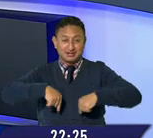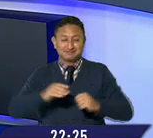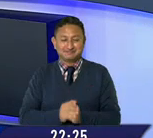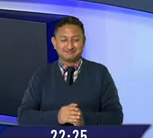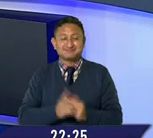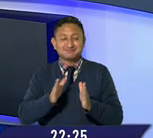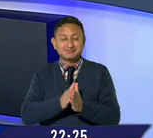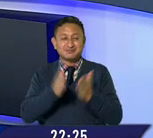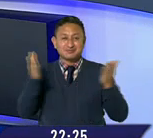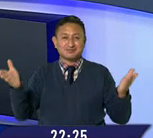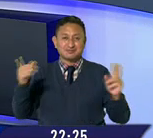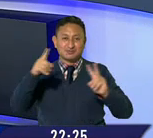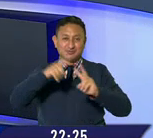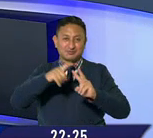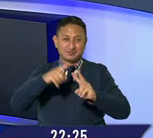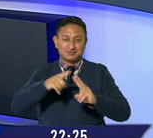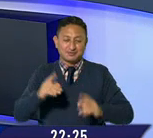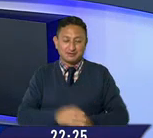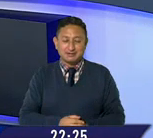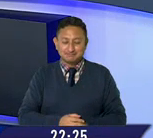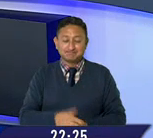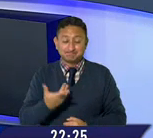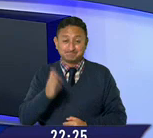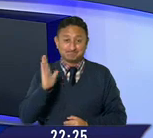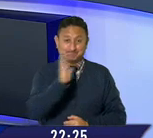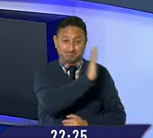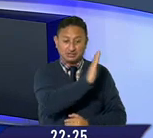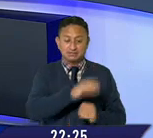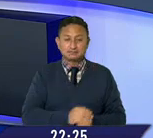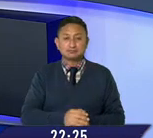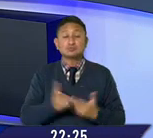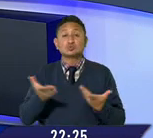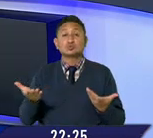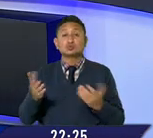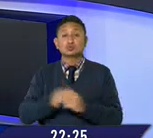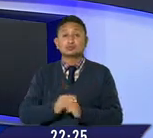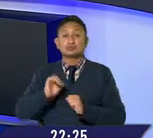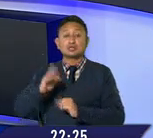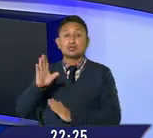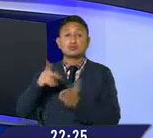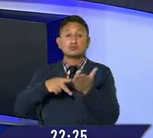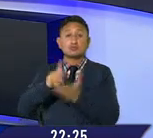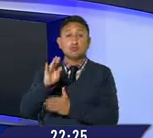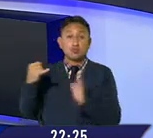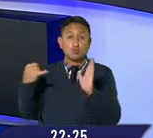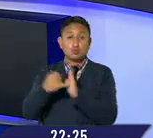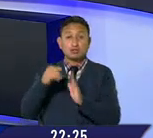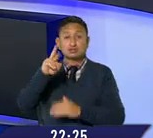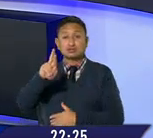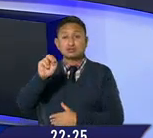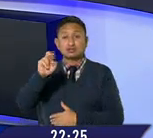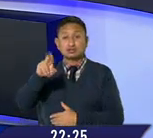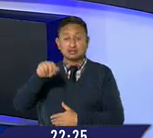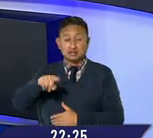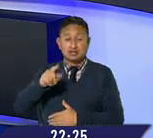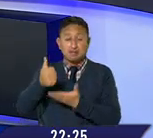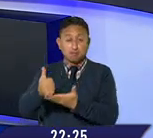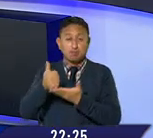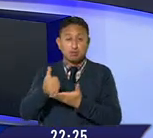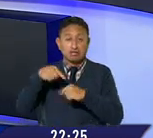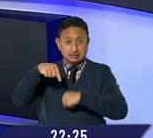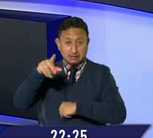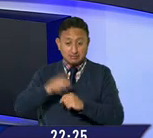emisión estelar del Comercio TV. La base imponible del impuesto a la renta como beneficios tributarios para quienes